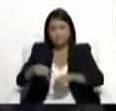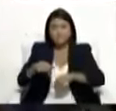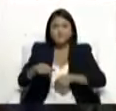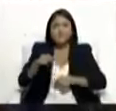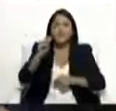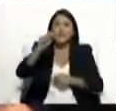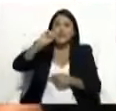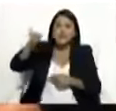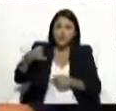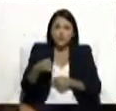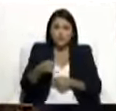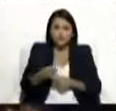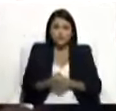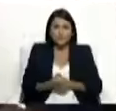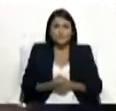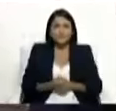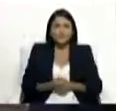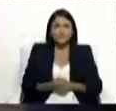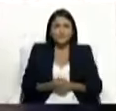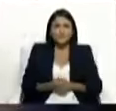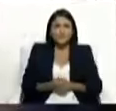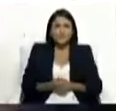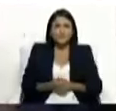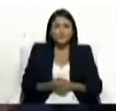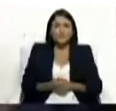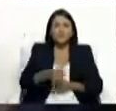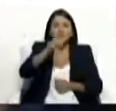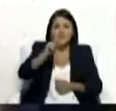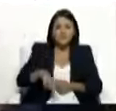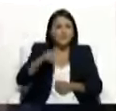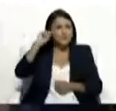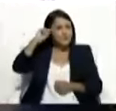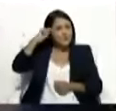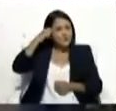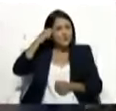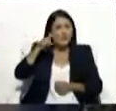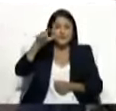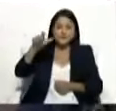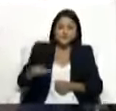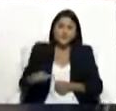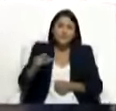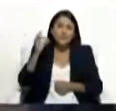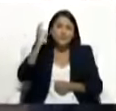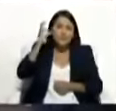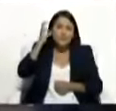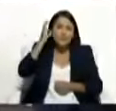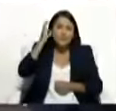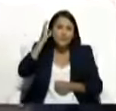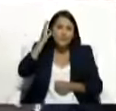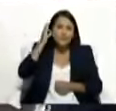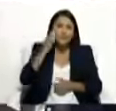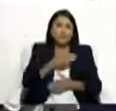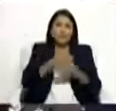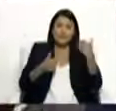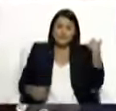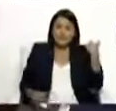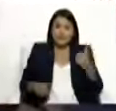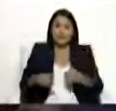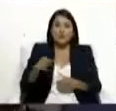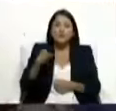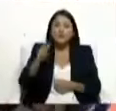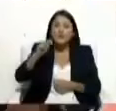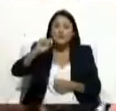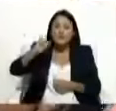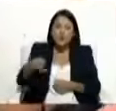afueras del Tribunal Supremo de Justicia. Recordaba además la presidenta del máximo tribunal de nuestro